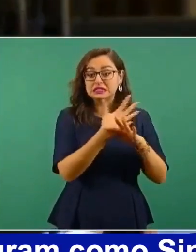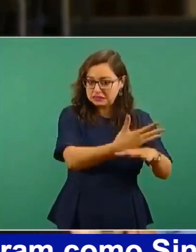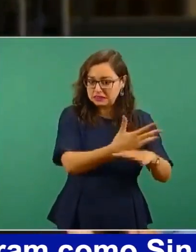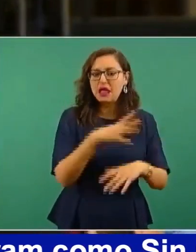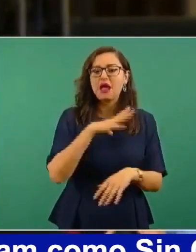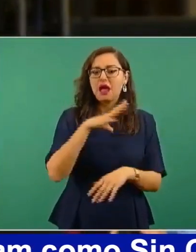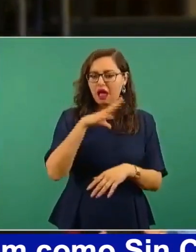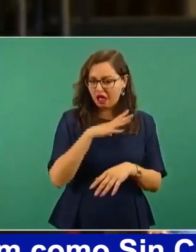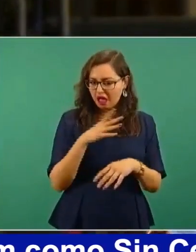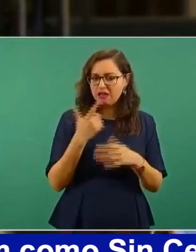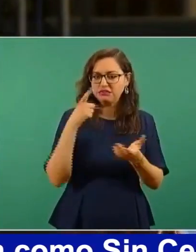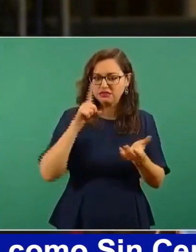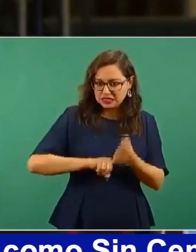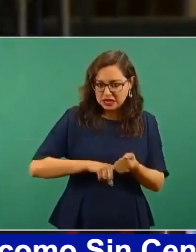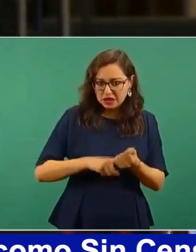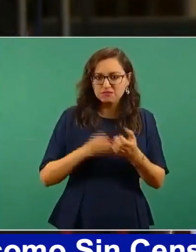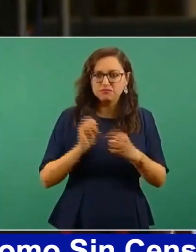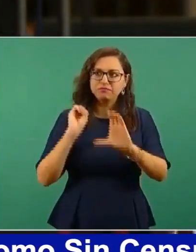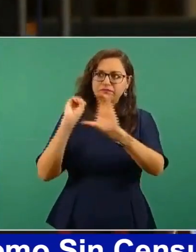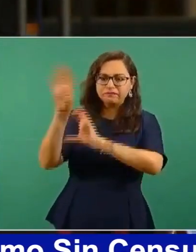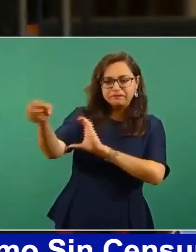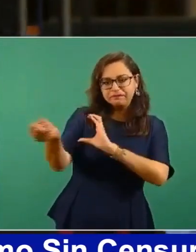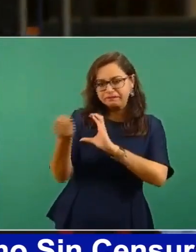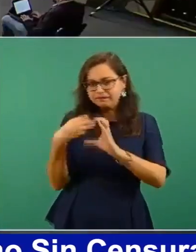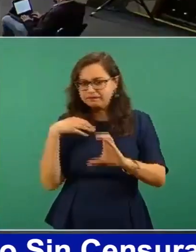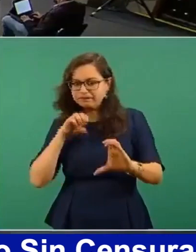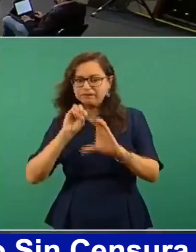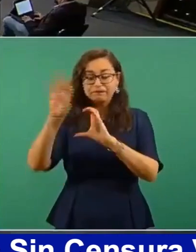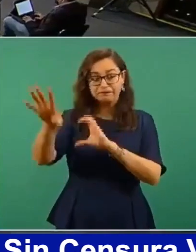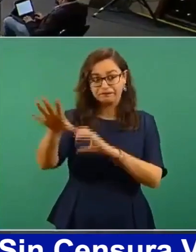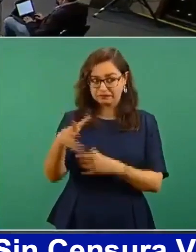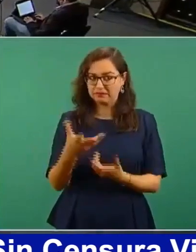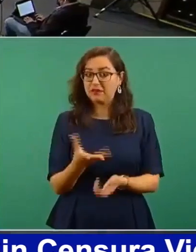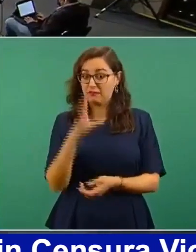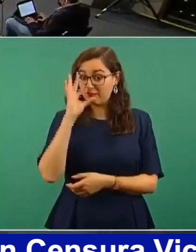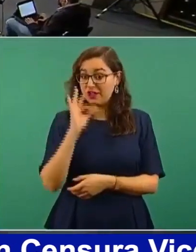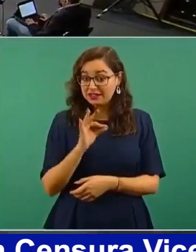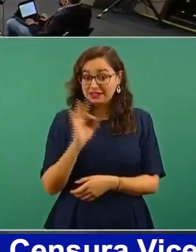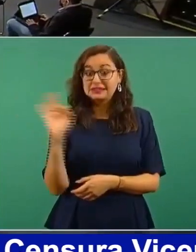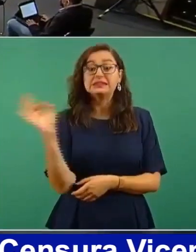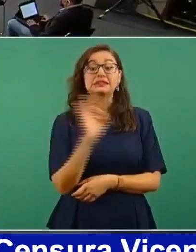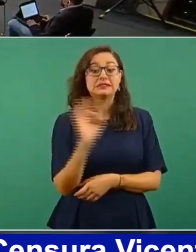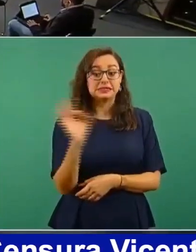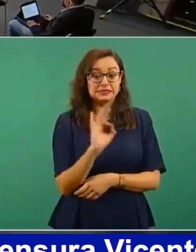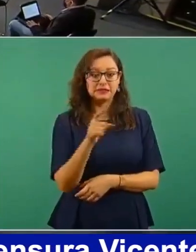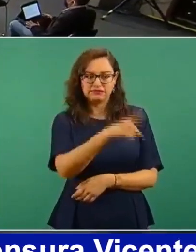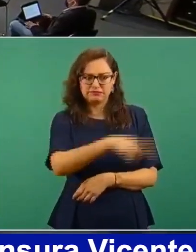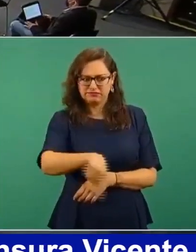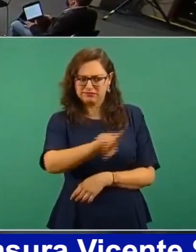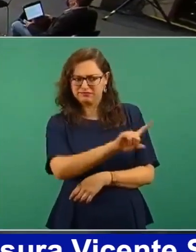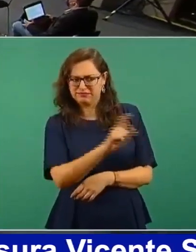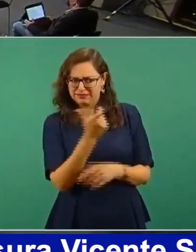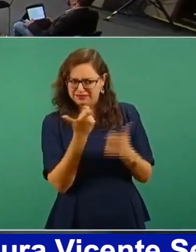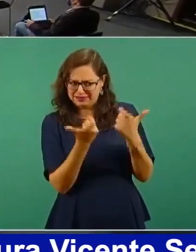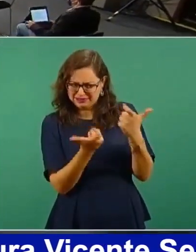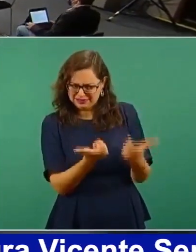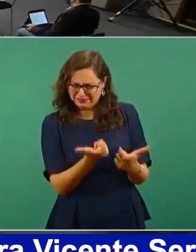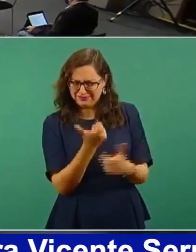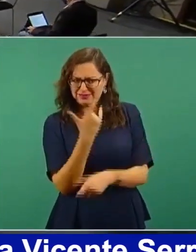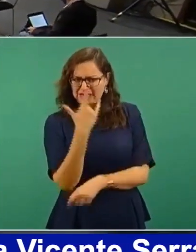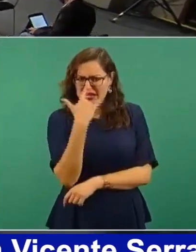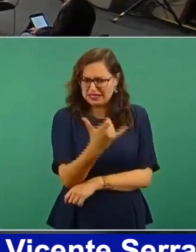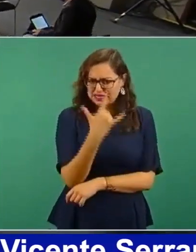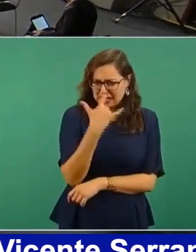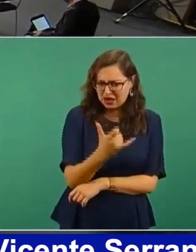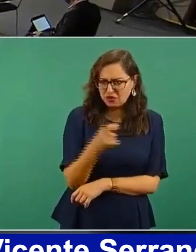dinero que entra y sale del país, etcétera, etcétera. O sea, por lo menos se trata de operaciones que se le llaman sospechosas o